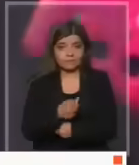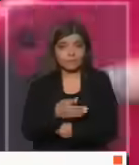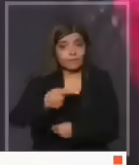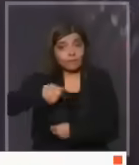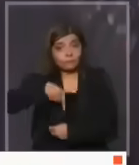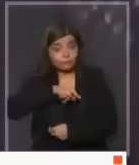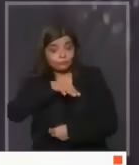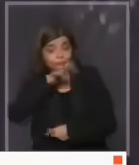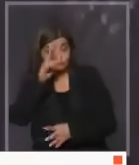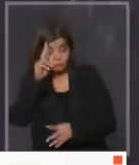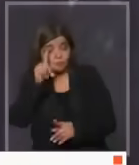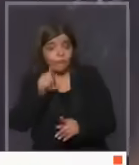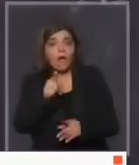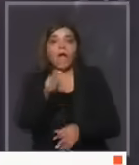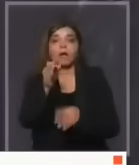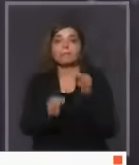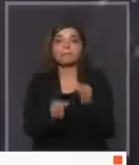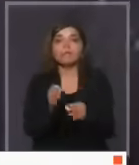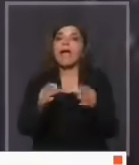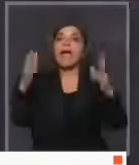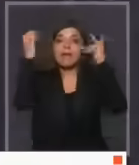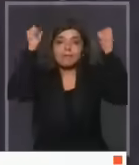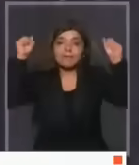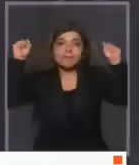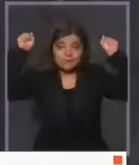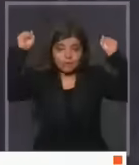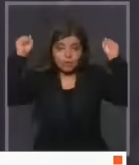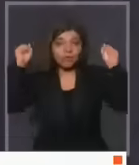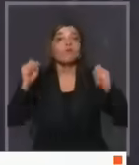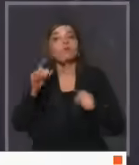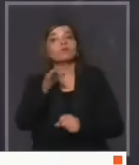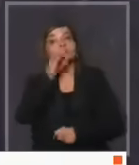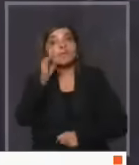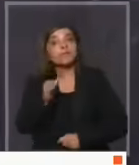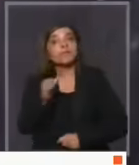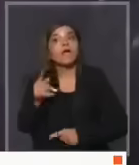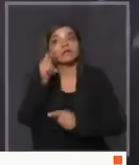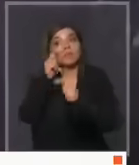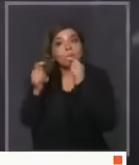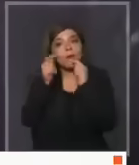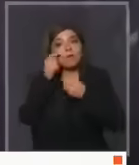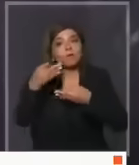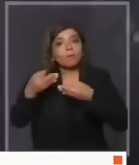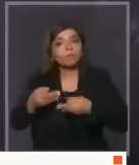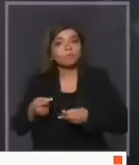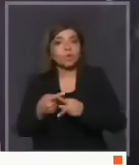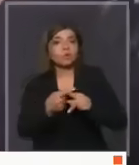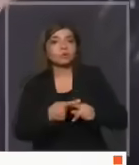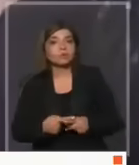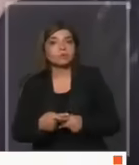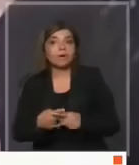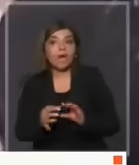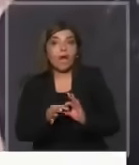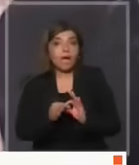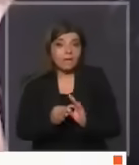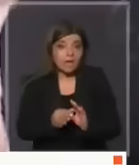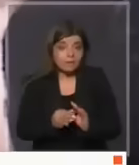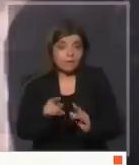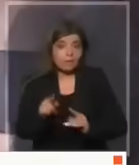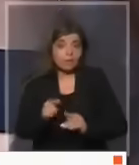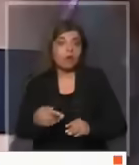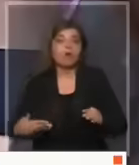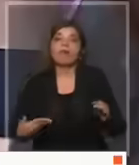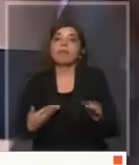juicio del Ministerio Público la libertad de la imputada es un peligro para la seguridad de la sociedad. Entonces agradezco que los querellantes hayan hecho esta solicitud al